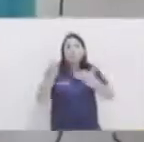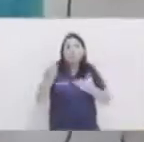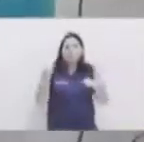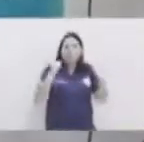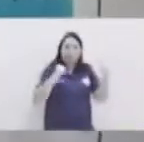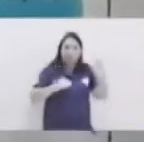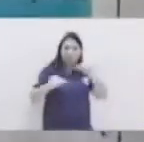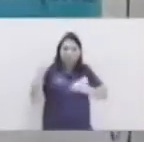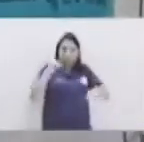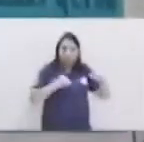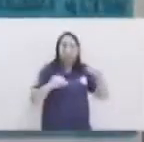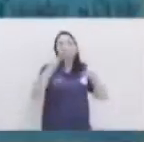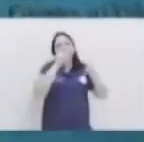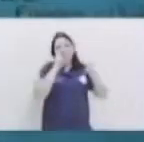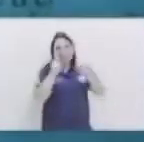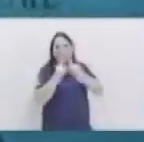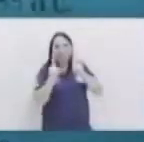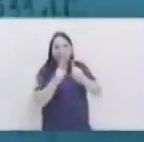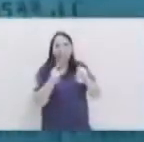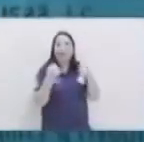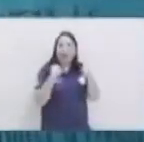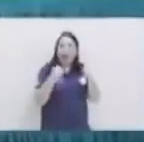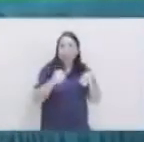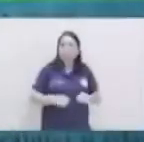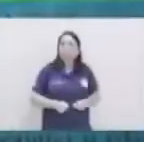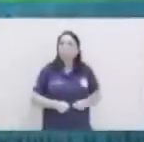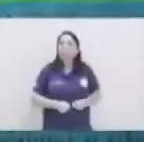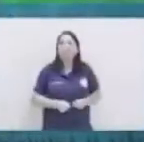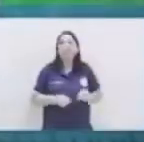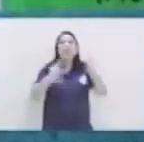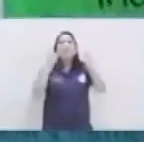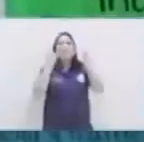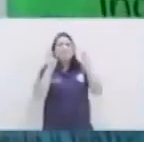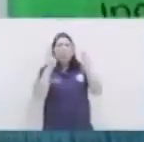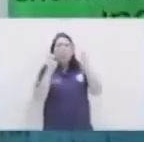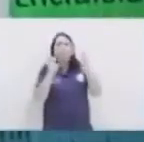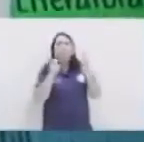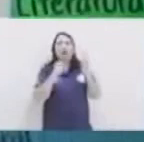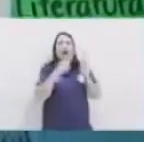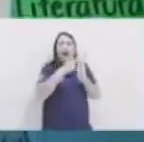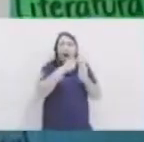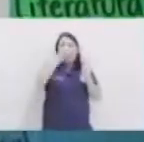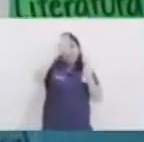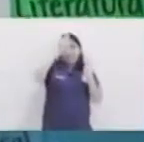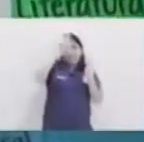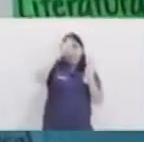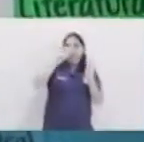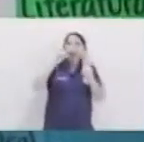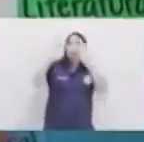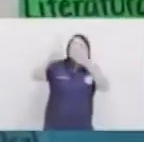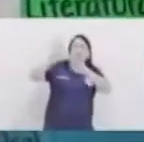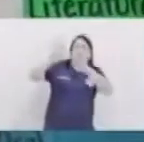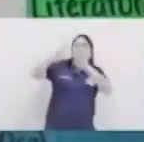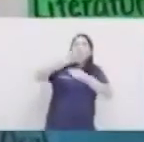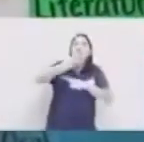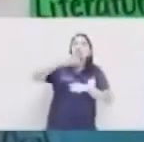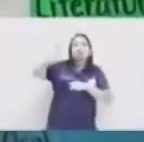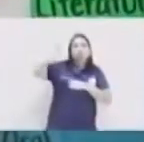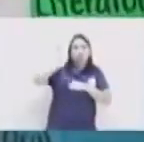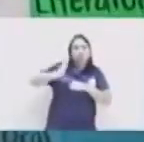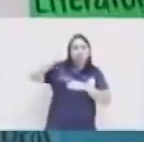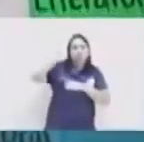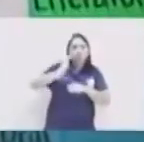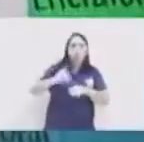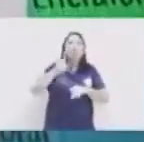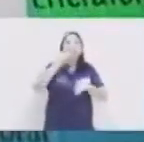también anónima y ritual, y los temas de la literatura inca, los temas agrarios, es decir, trabajar la tierra, los frutos que da